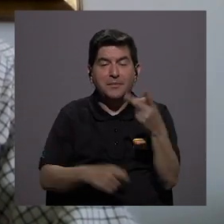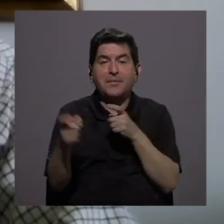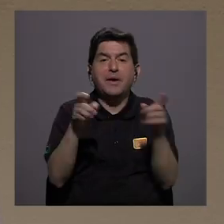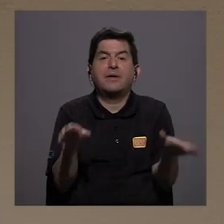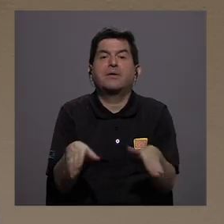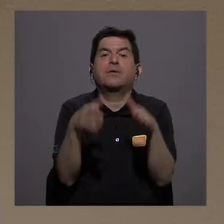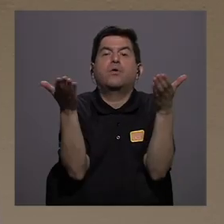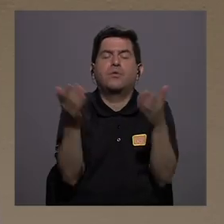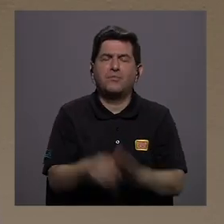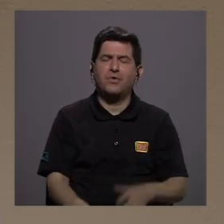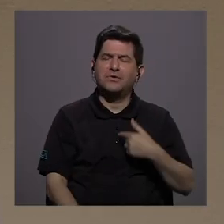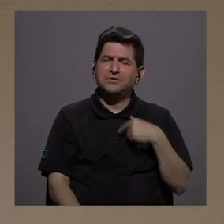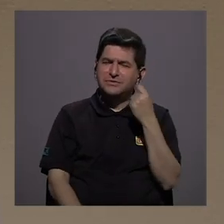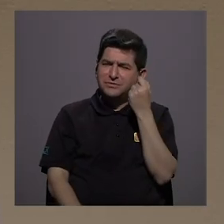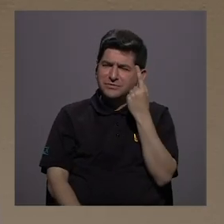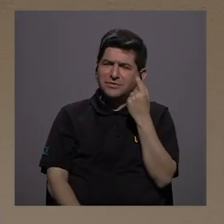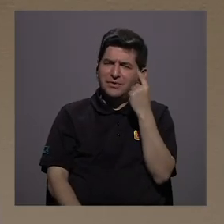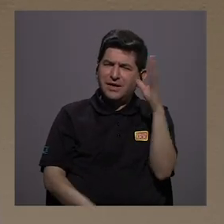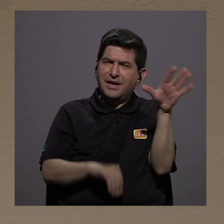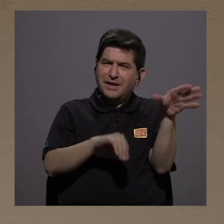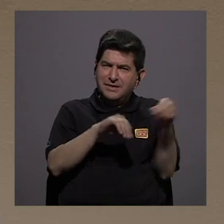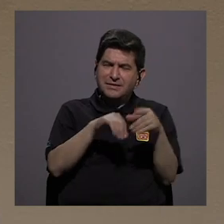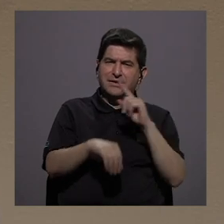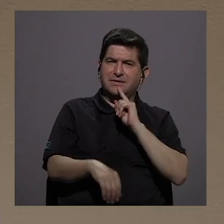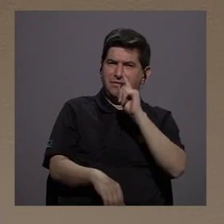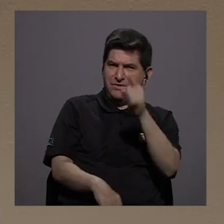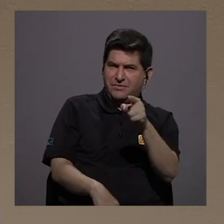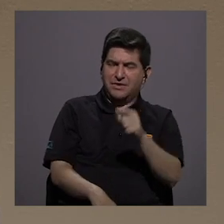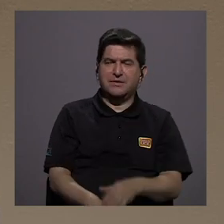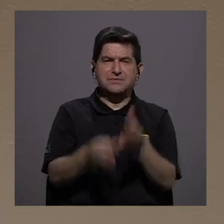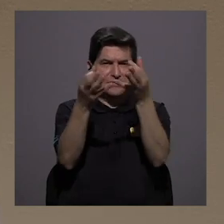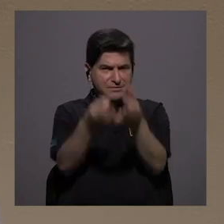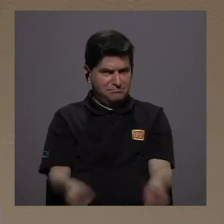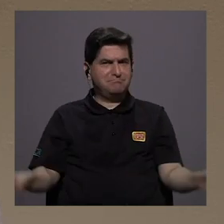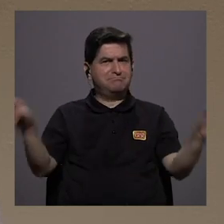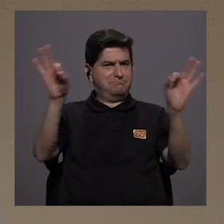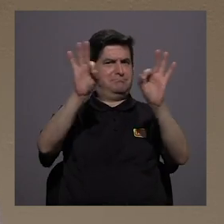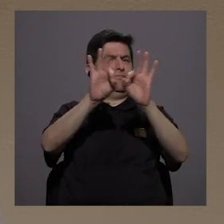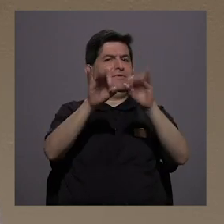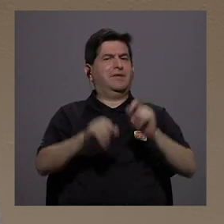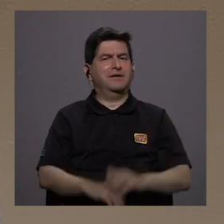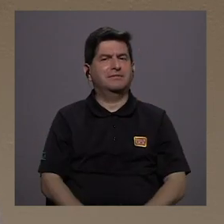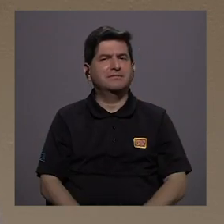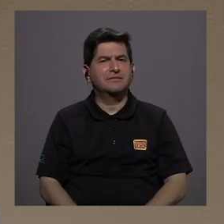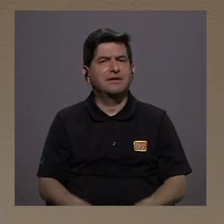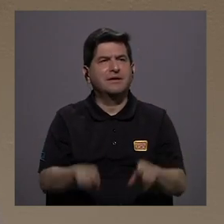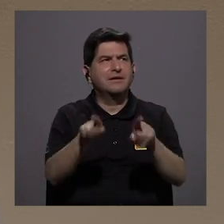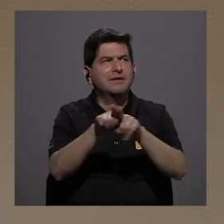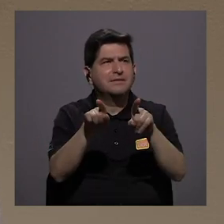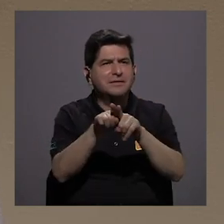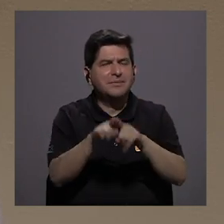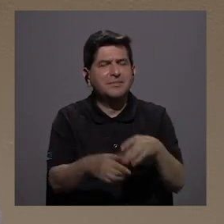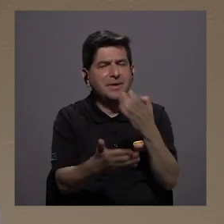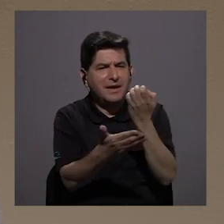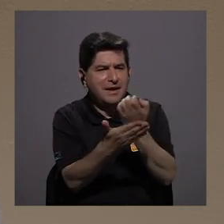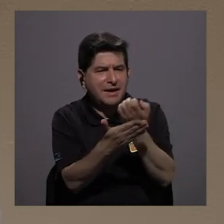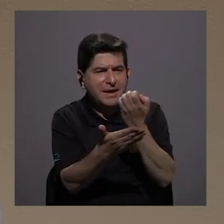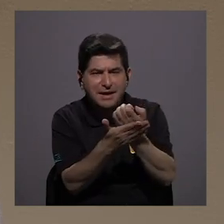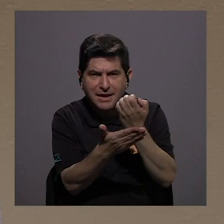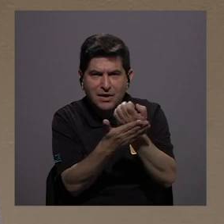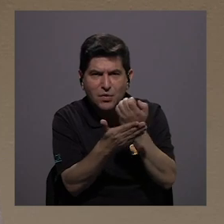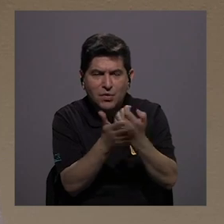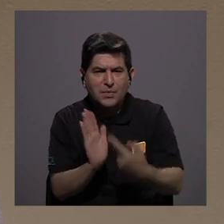manejamos. Entiendo además, don Francisco, esto que usted plantea, que es muy importante, que además el hecho de que nuestra economía